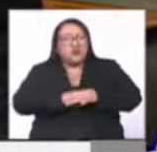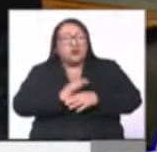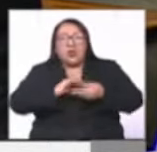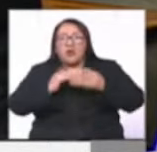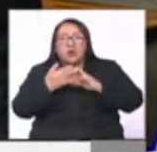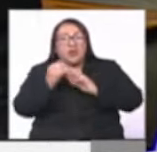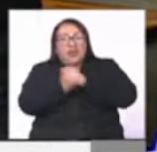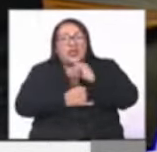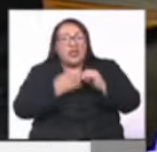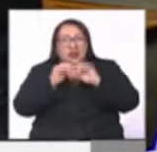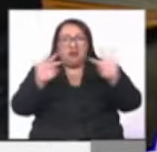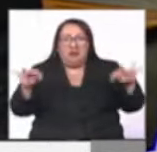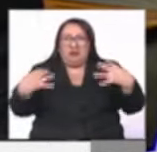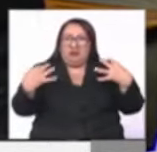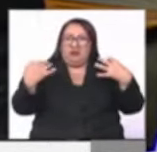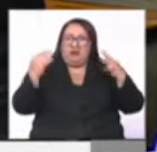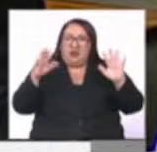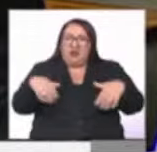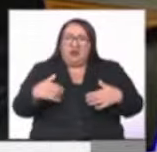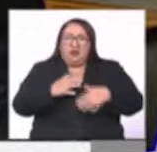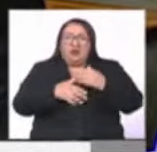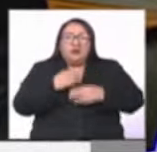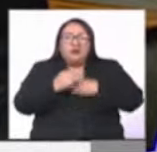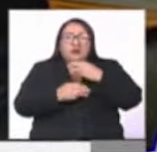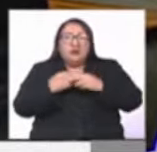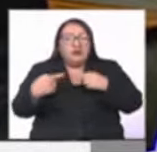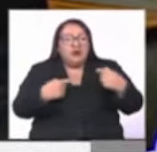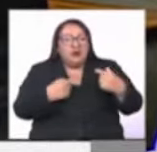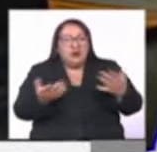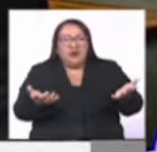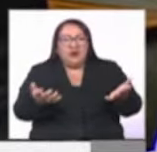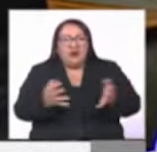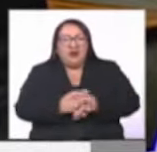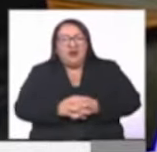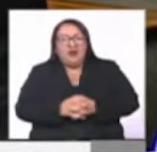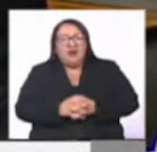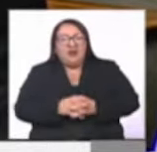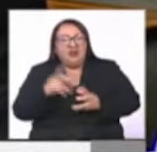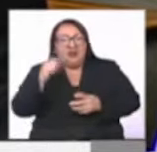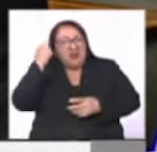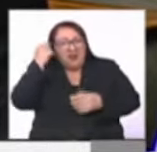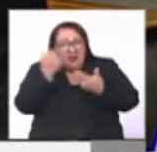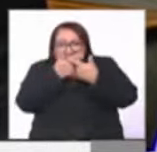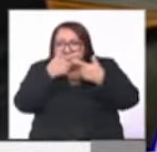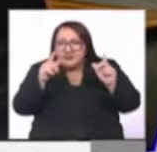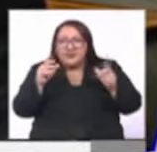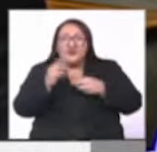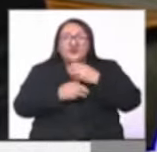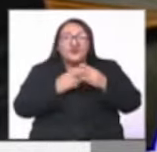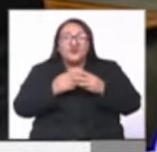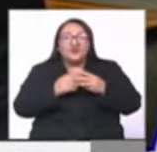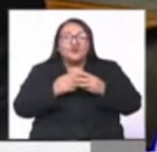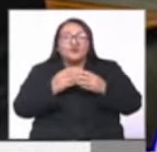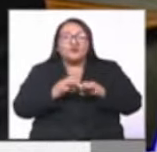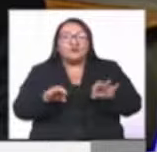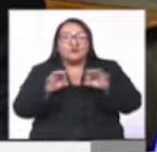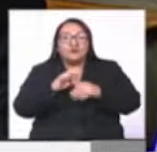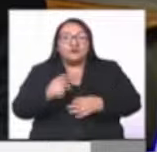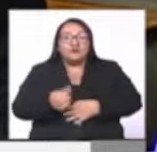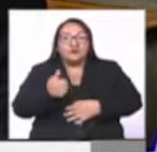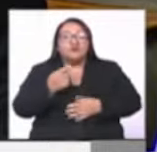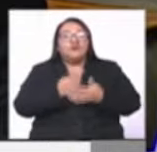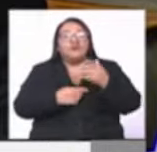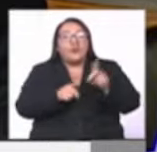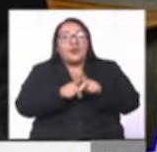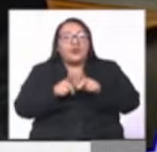internacional a los trismo en un mundo competitivo en el que no solo salen al mercado mundial nuestros productos primarios sino